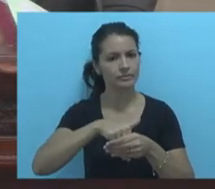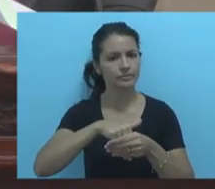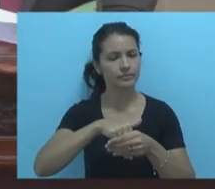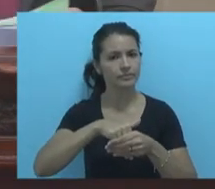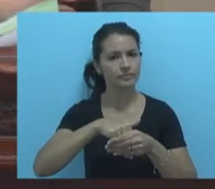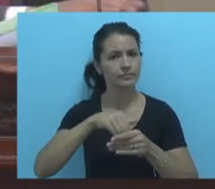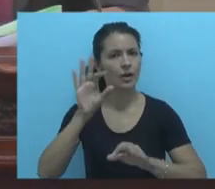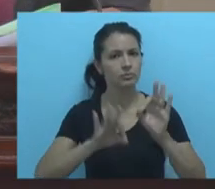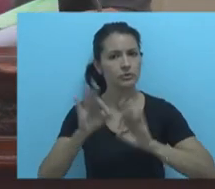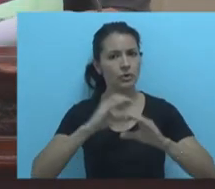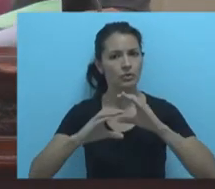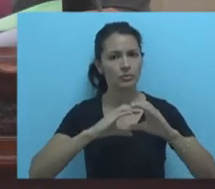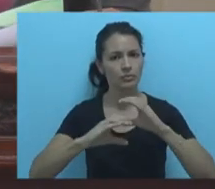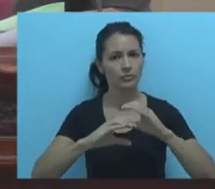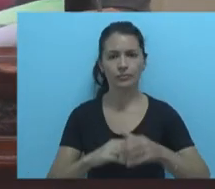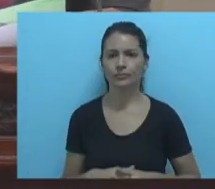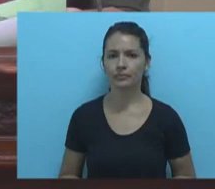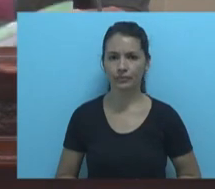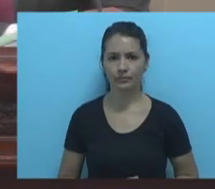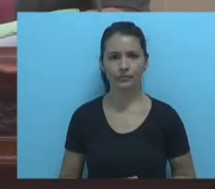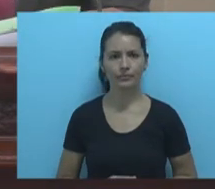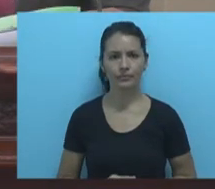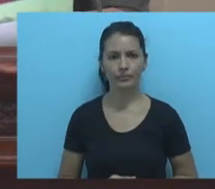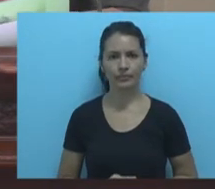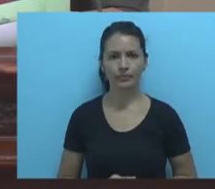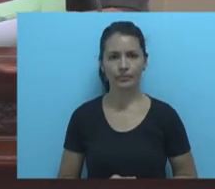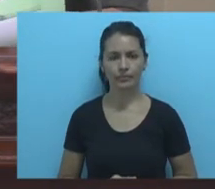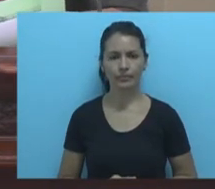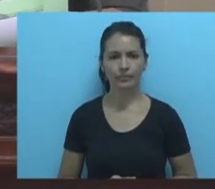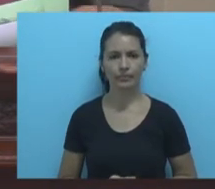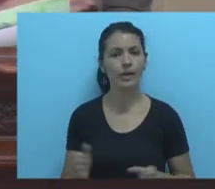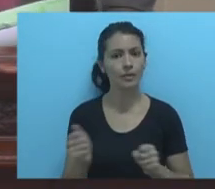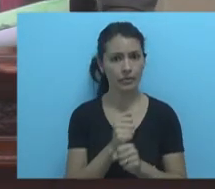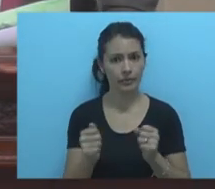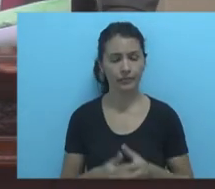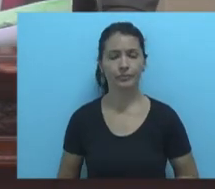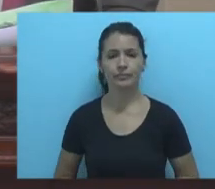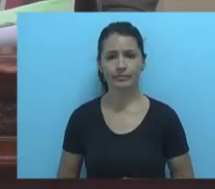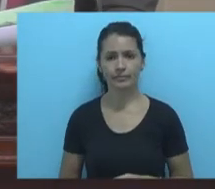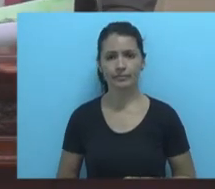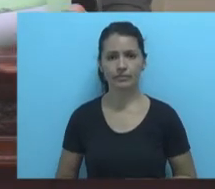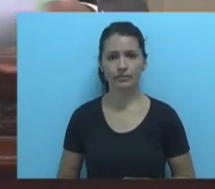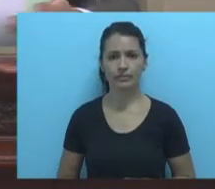A consideración el proyecto de comunicación, resulta aprobado.